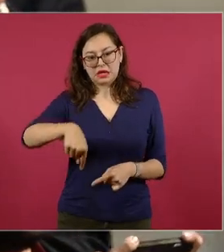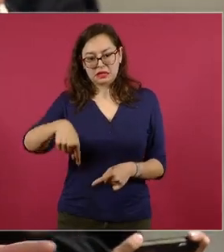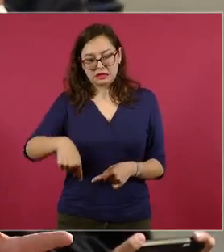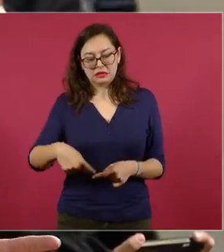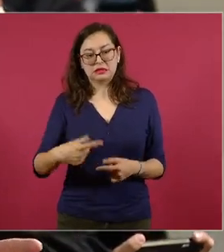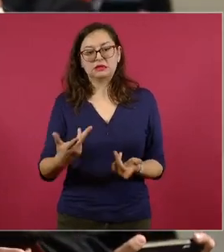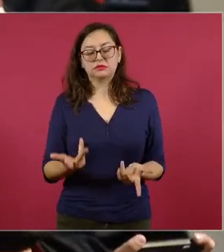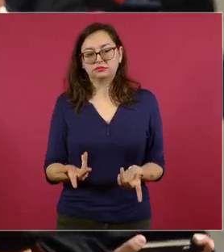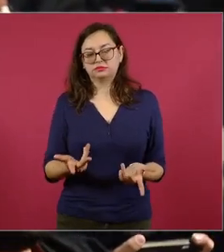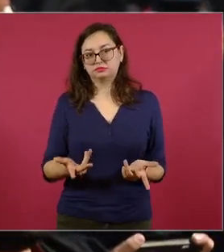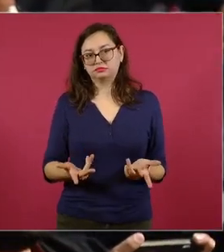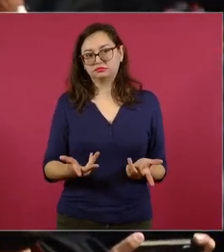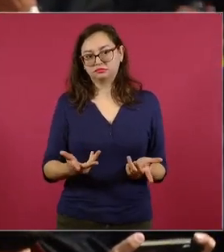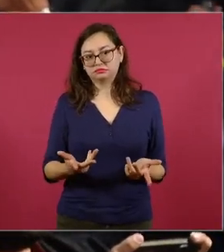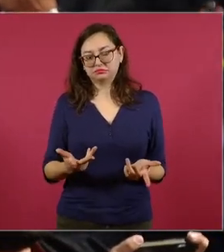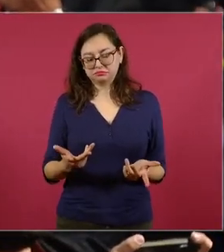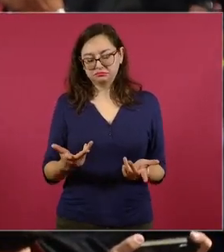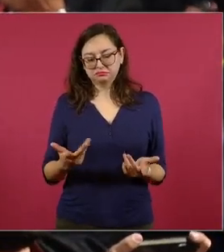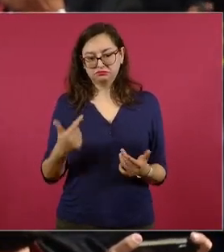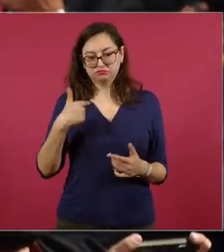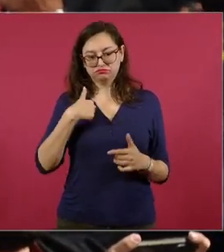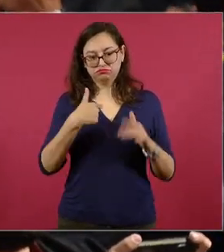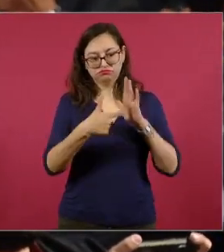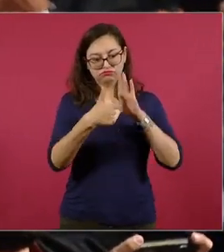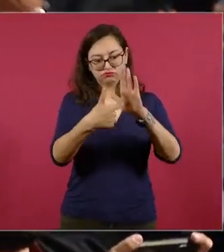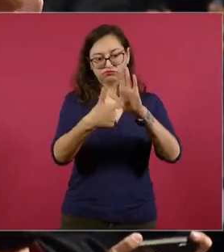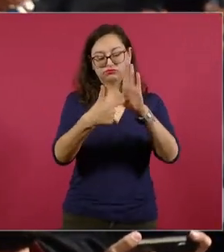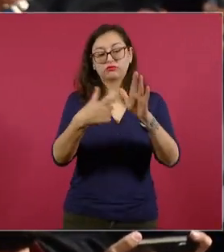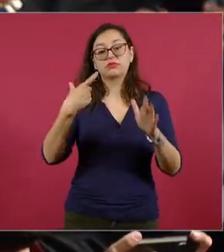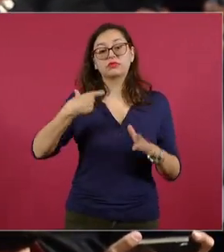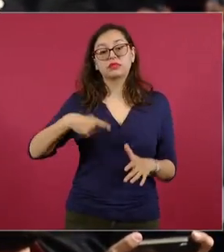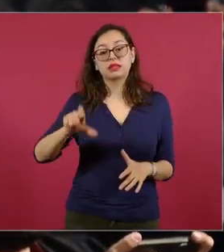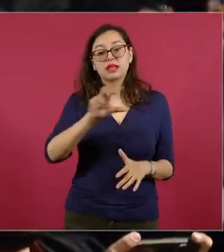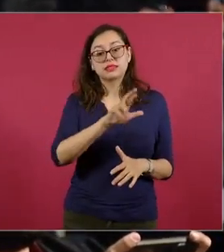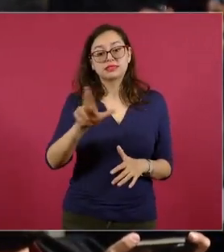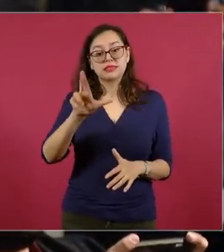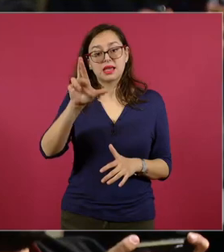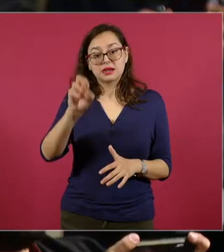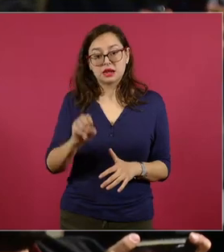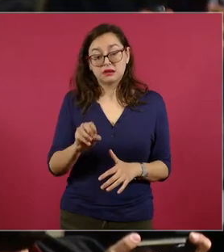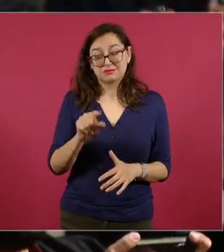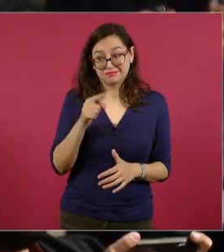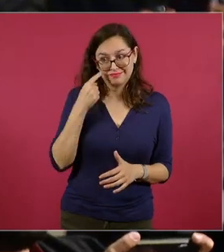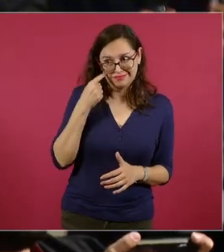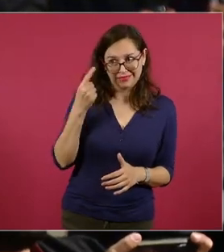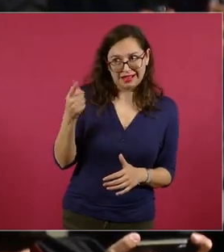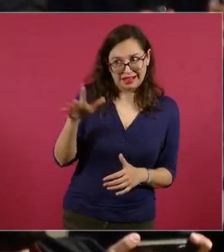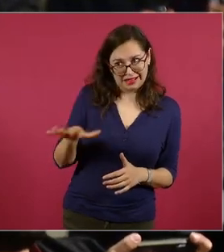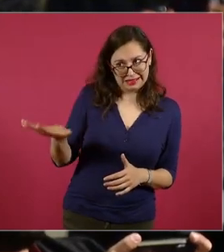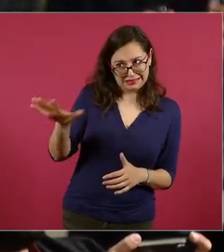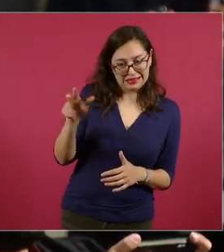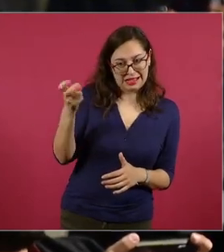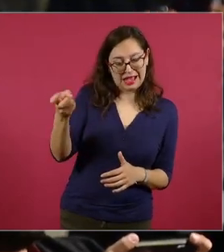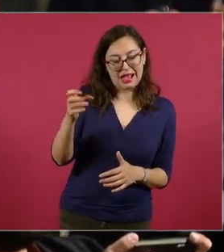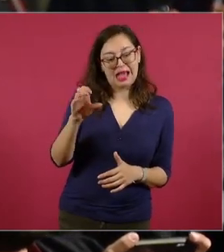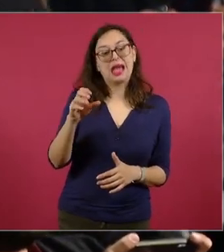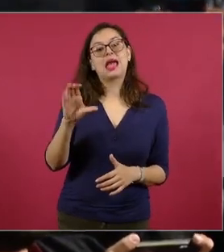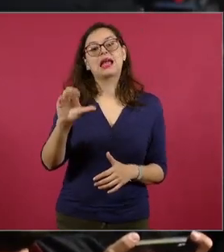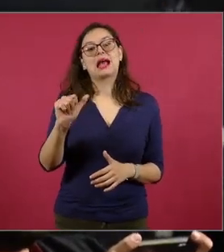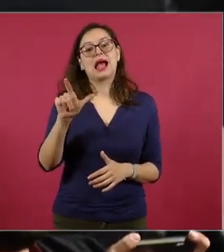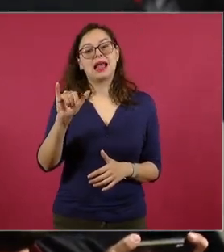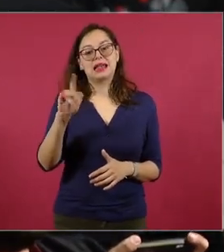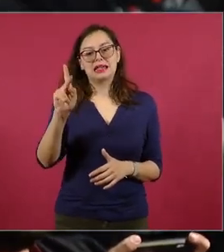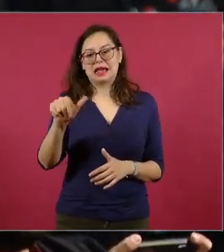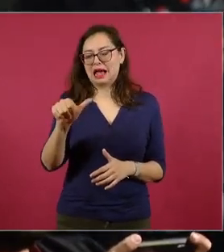en el estado de Quintana Roo. Yo soy de allá, yo vivo en Playa del Carmen, justamente donde pasa lo de Calica, y que ha sido una de las devastaciones